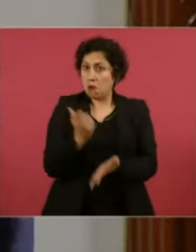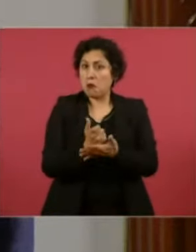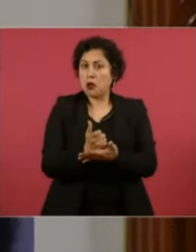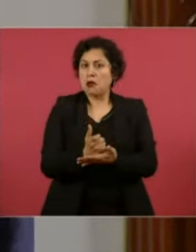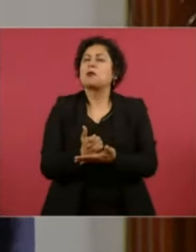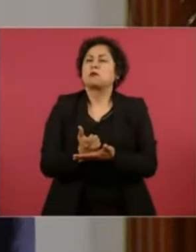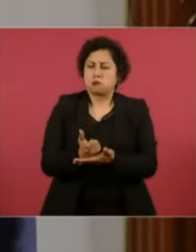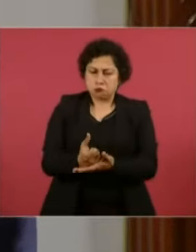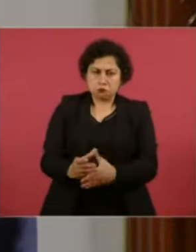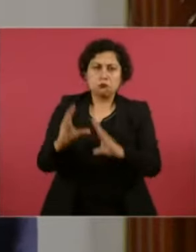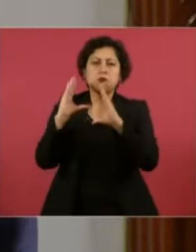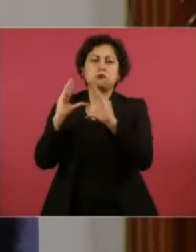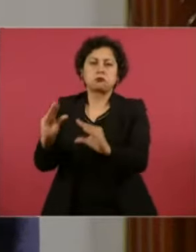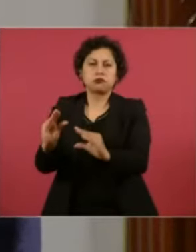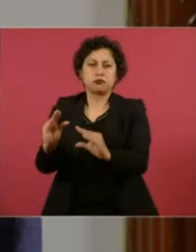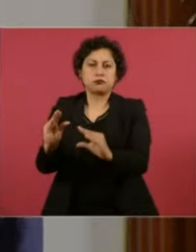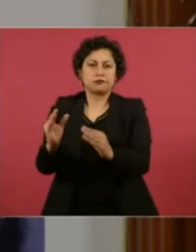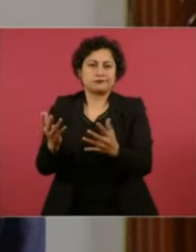se trata de